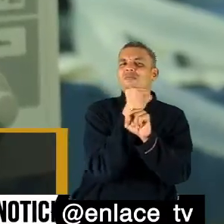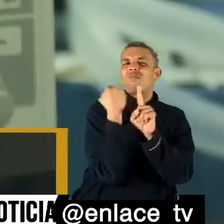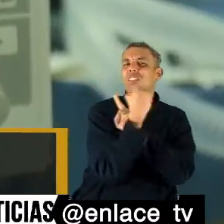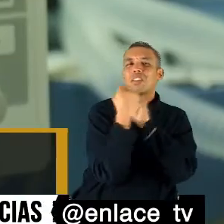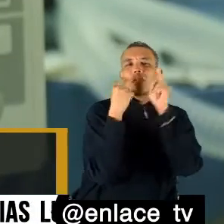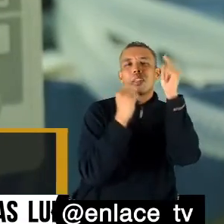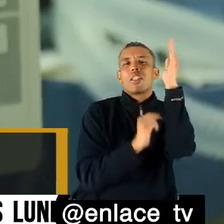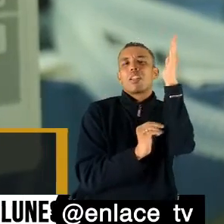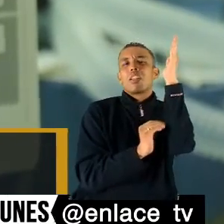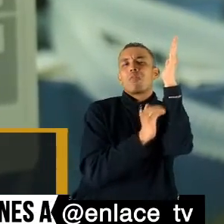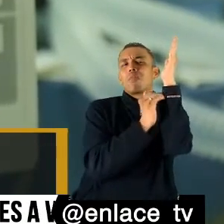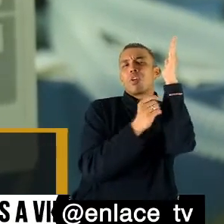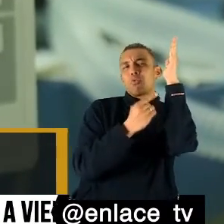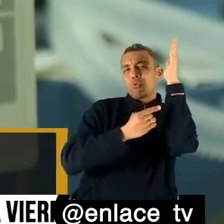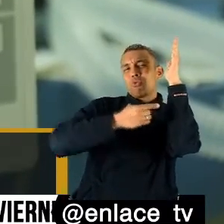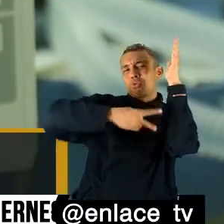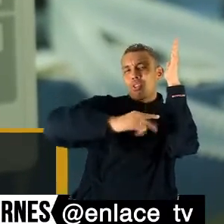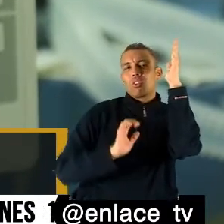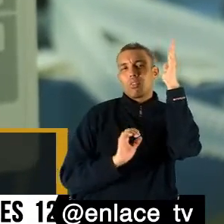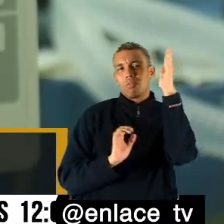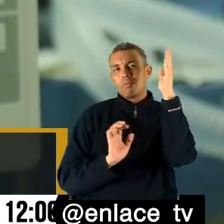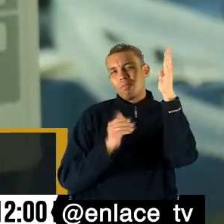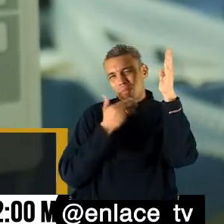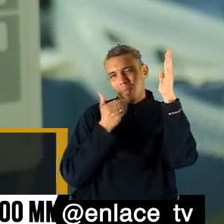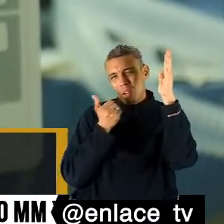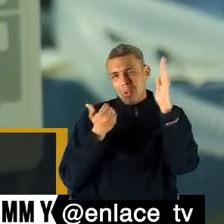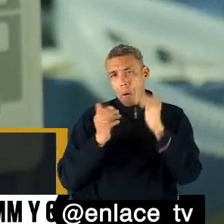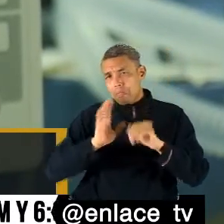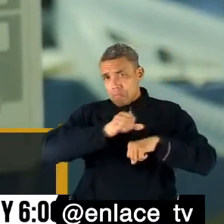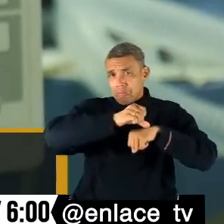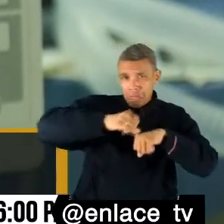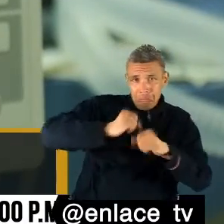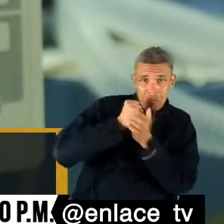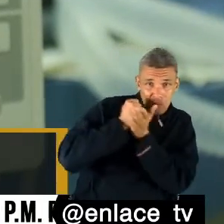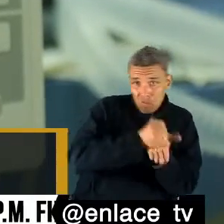sus EPS deben cubrir esto. Pero no estamos haciendo ninguna